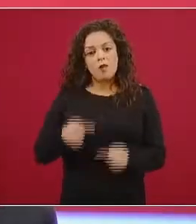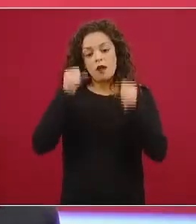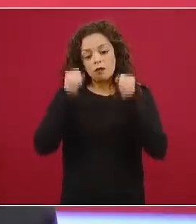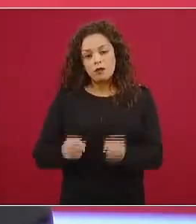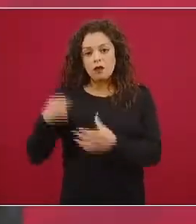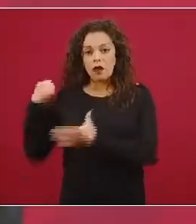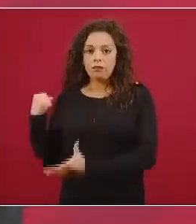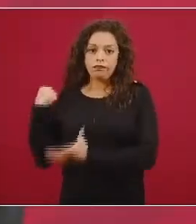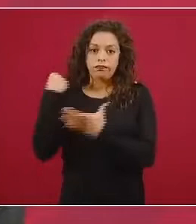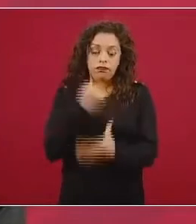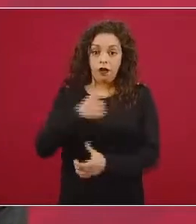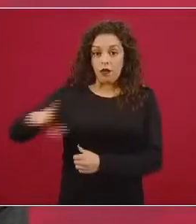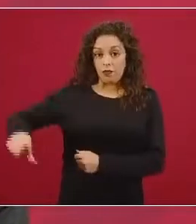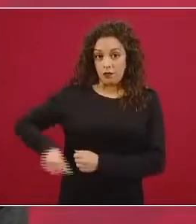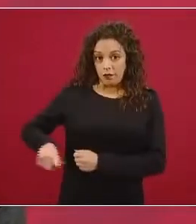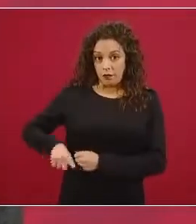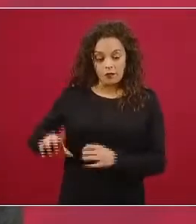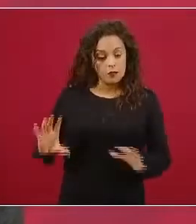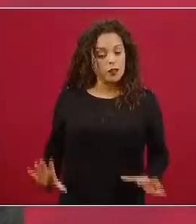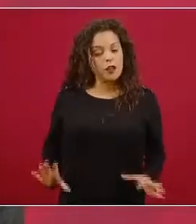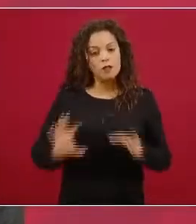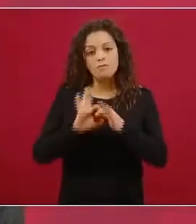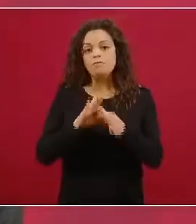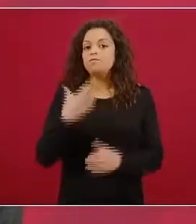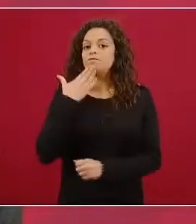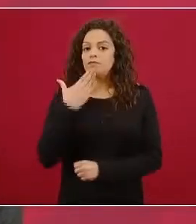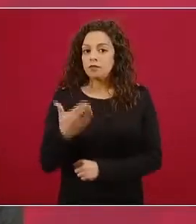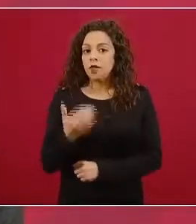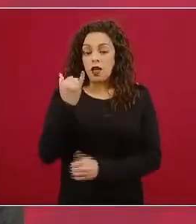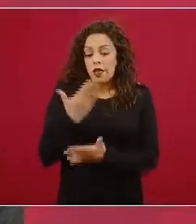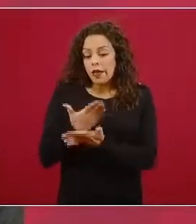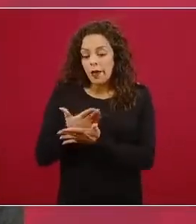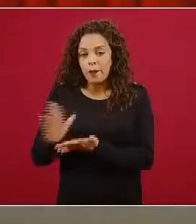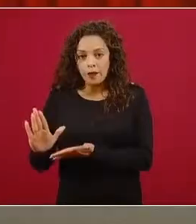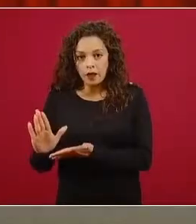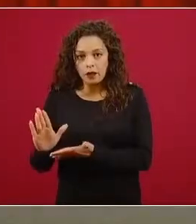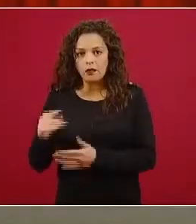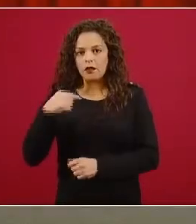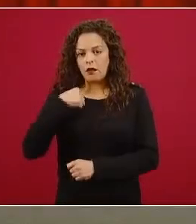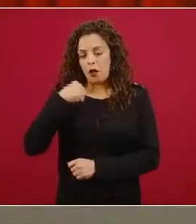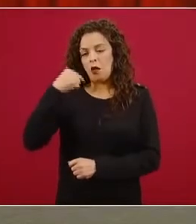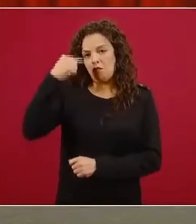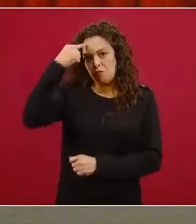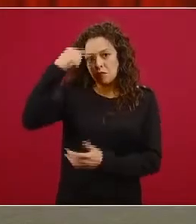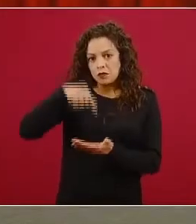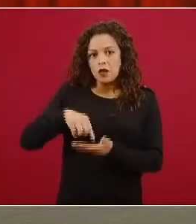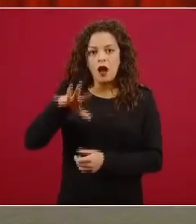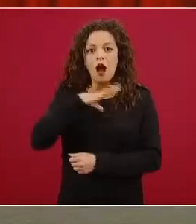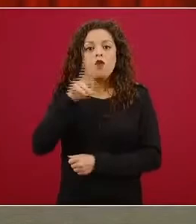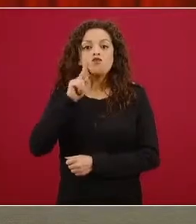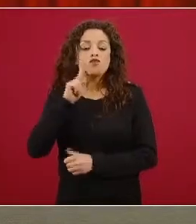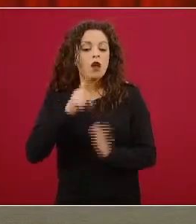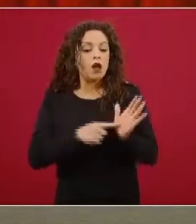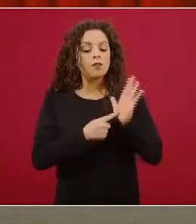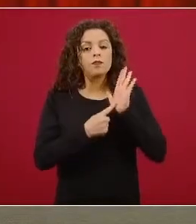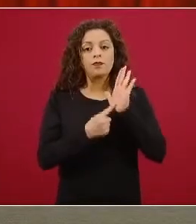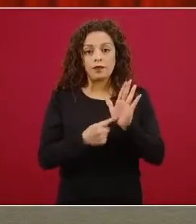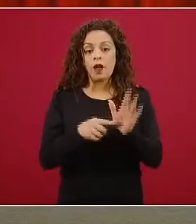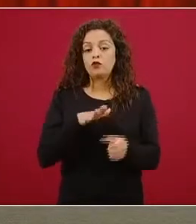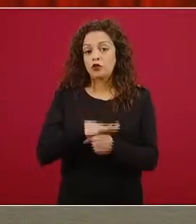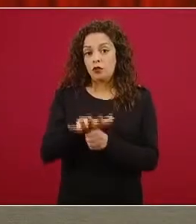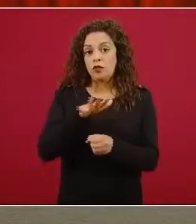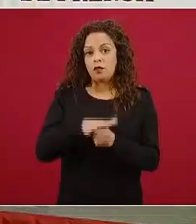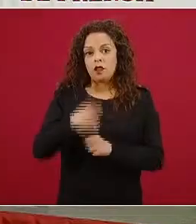apropiada, pero además consideramos que hay evidencia suficiente del fracaso del proyecto o del